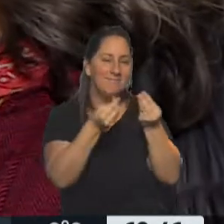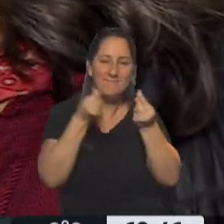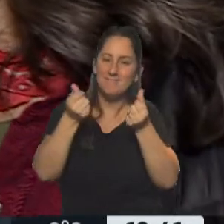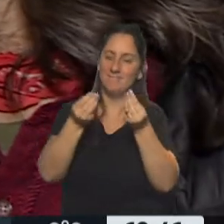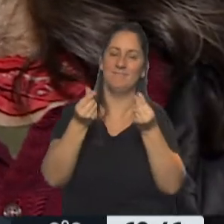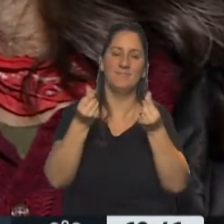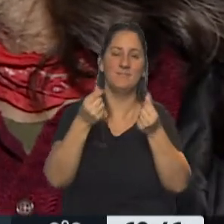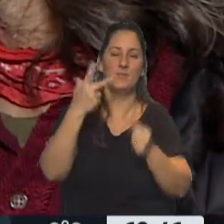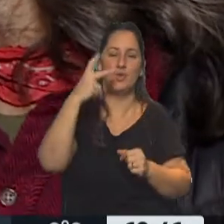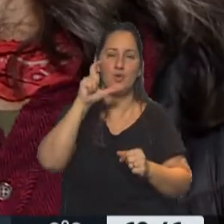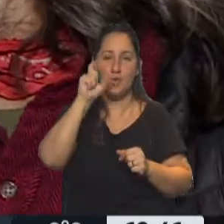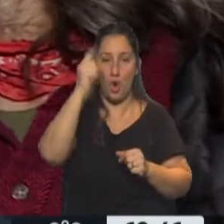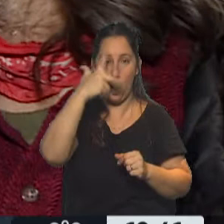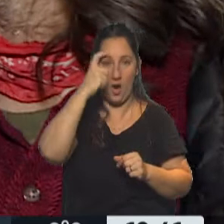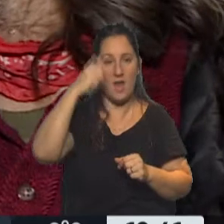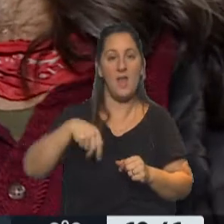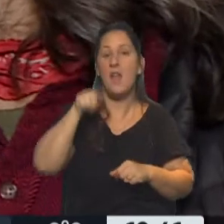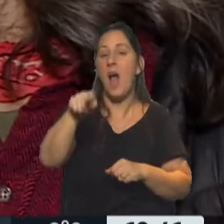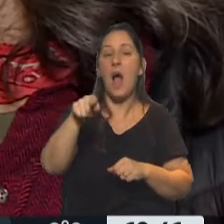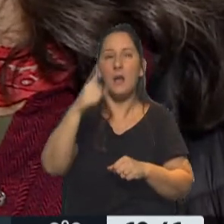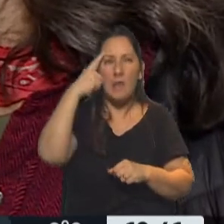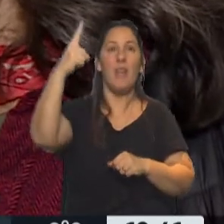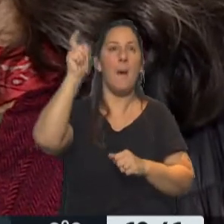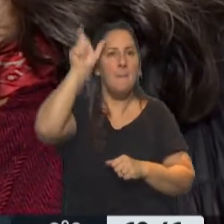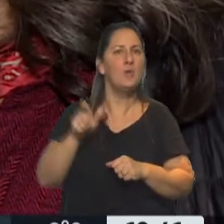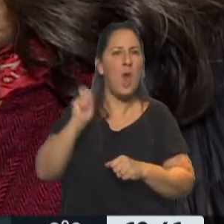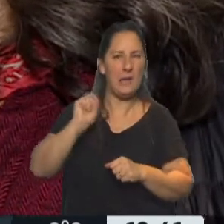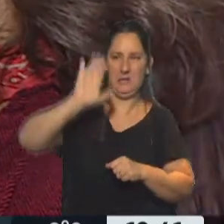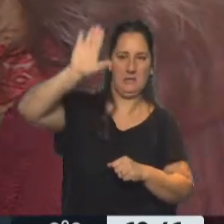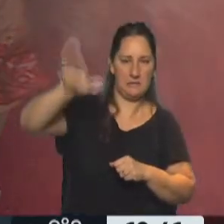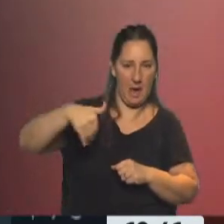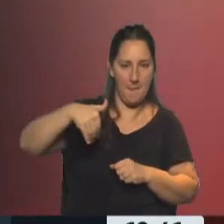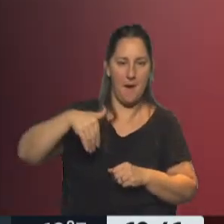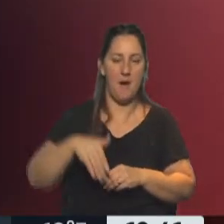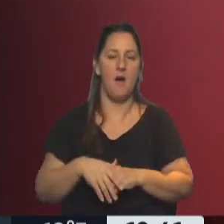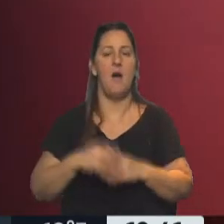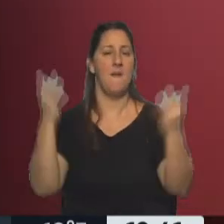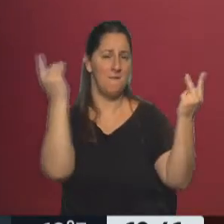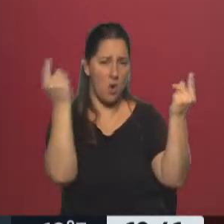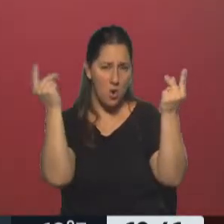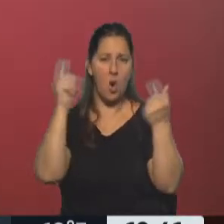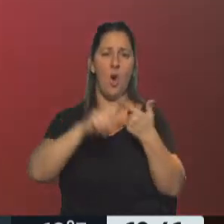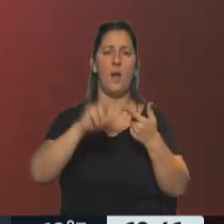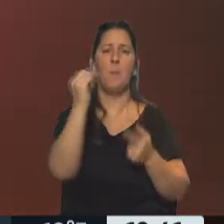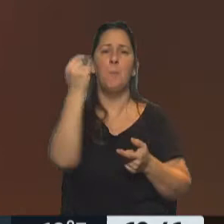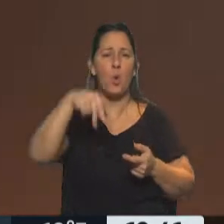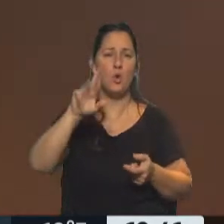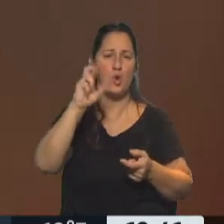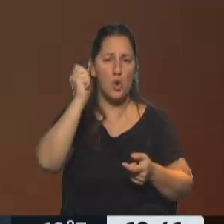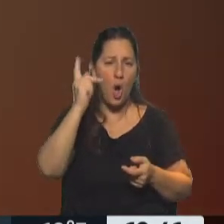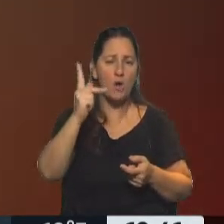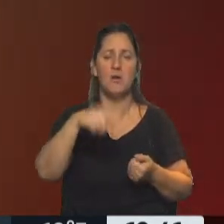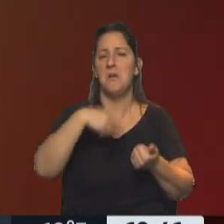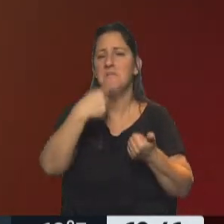está presentando Cohen, y a partir de ahí lo convocábamos. Y también si hay desde el folclore al punk rock, pasa